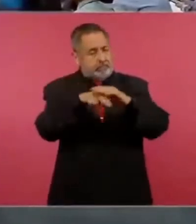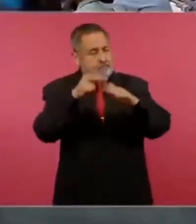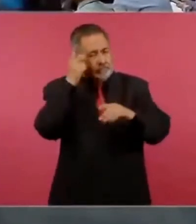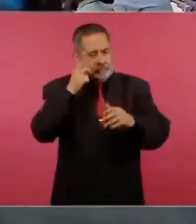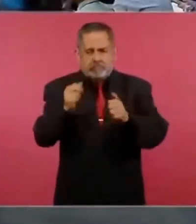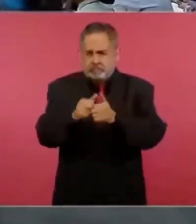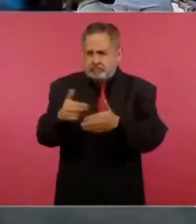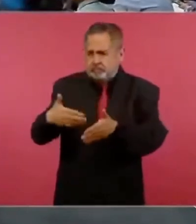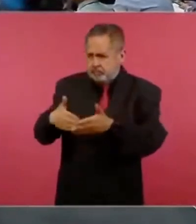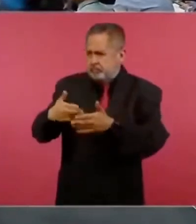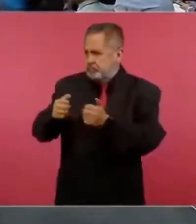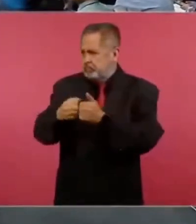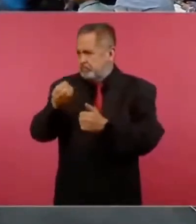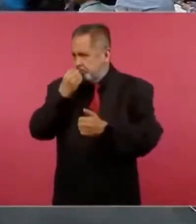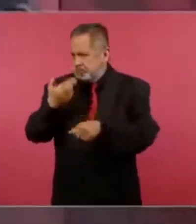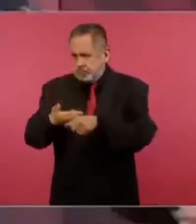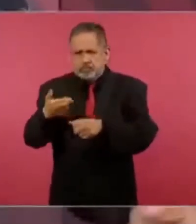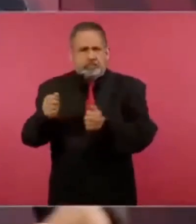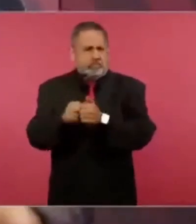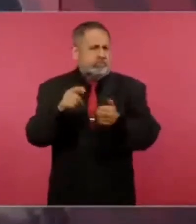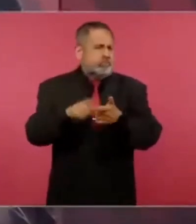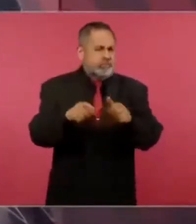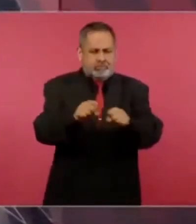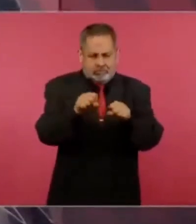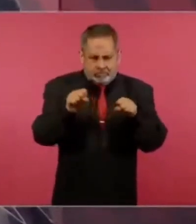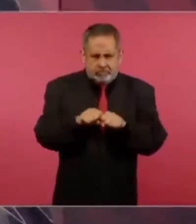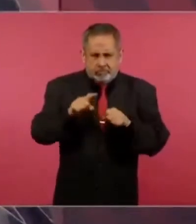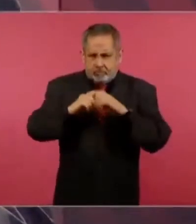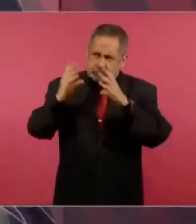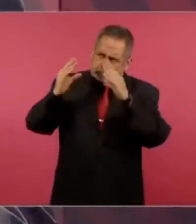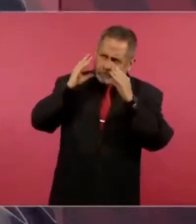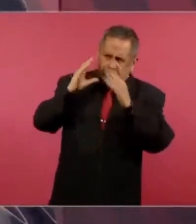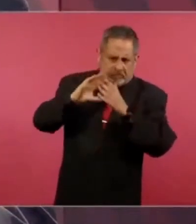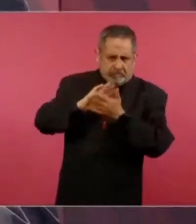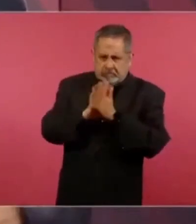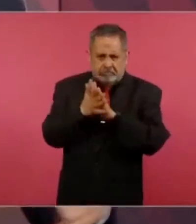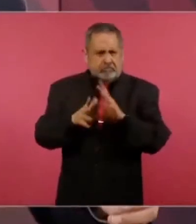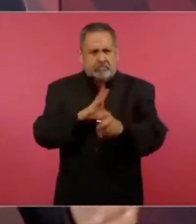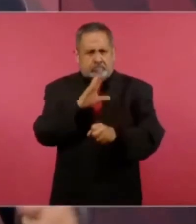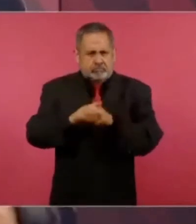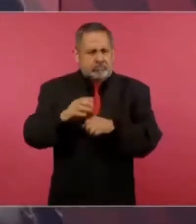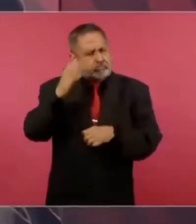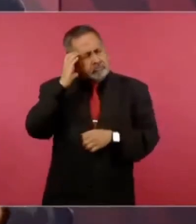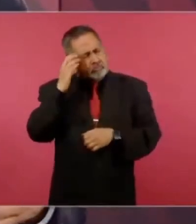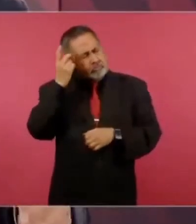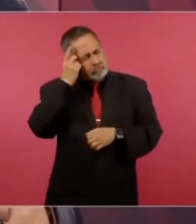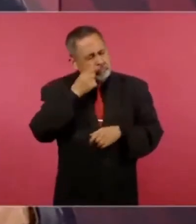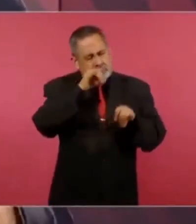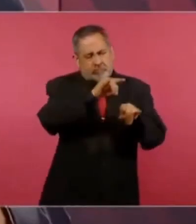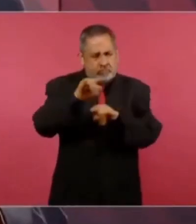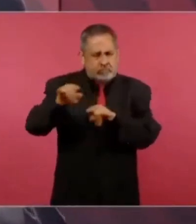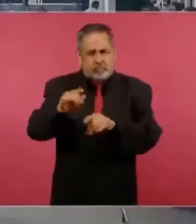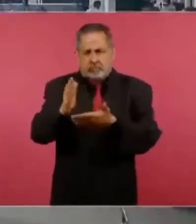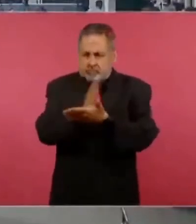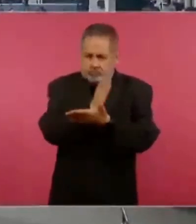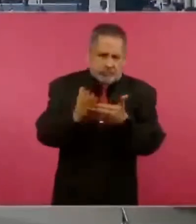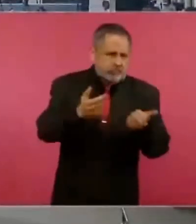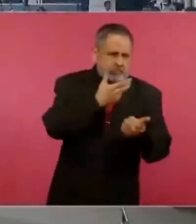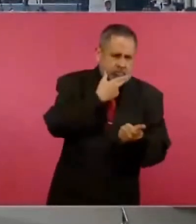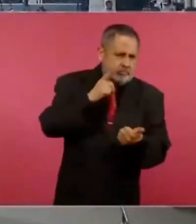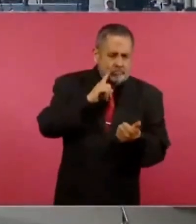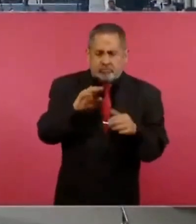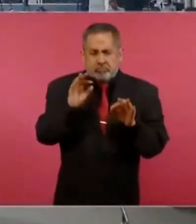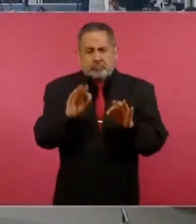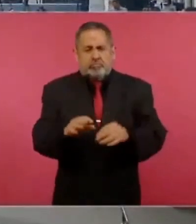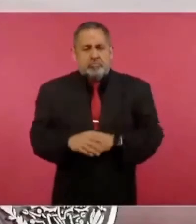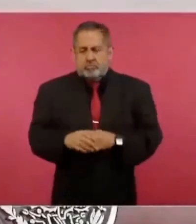cocina, comedor, con aulas para la capacitación, con dormitorios para mujeres, para hombres,